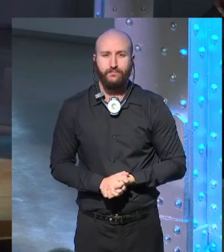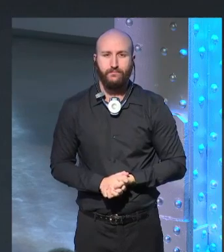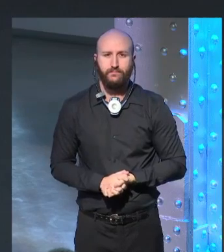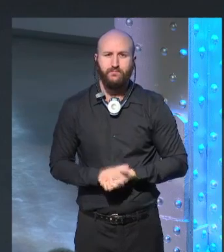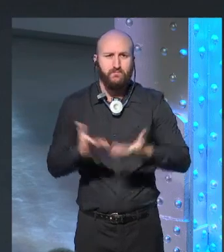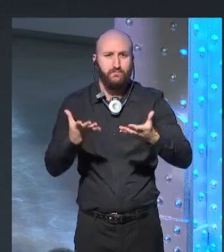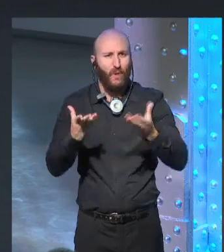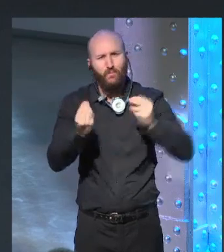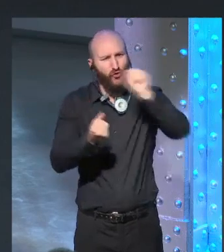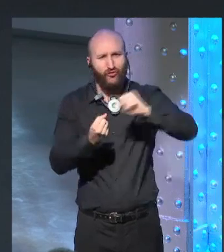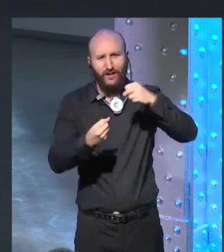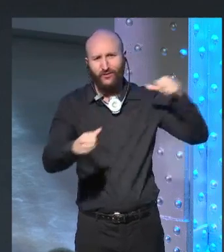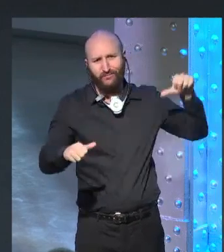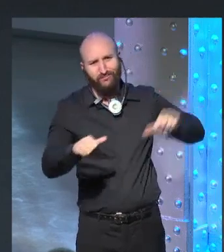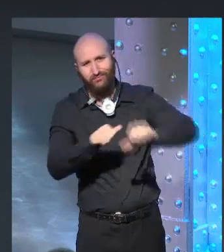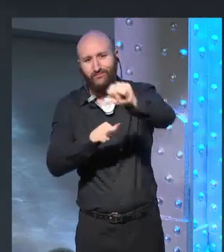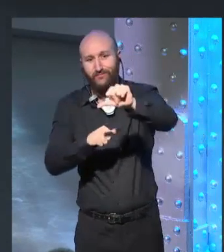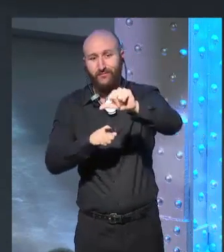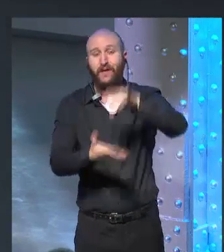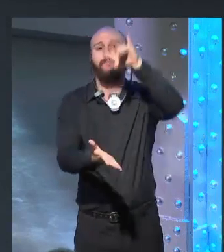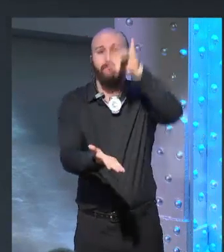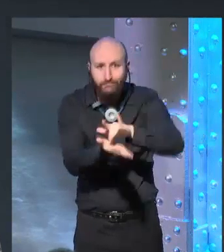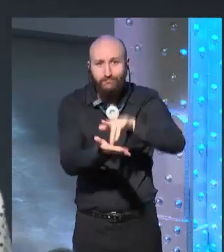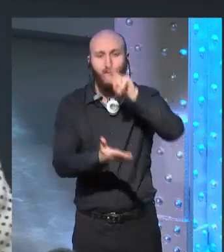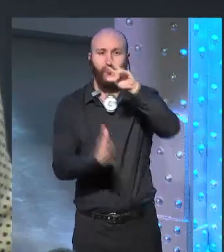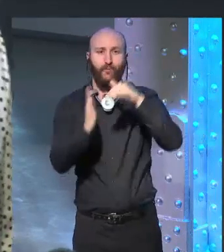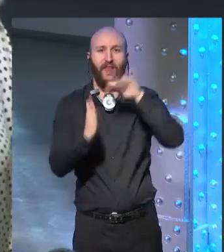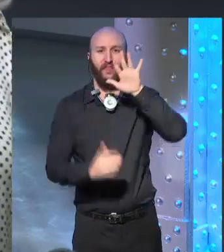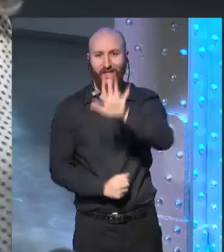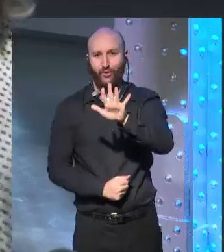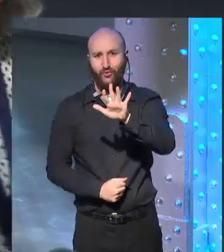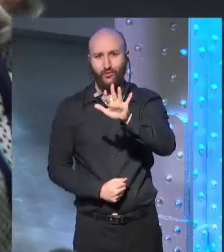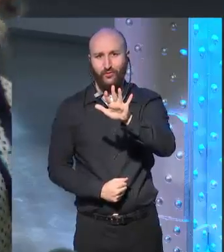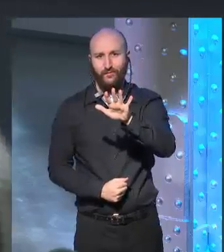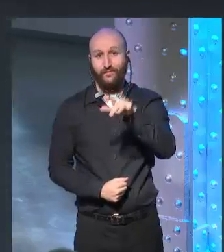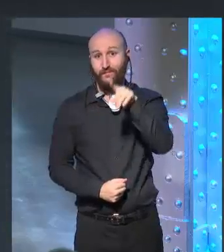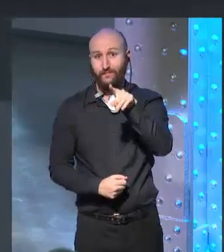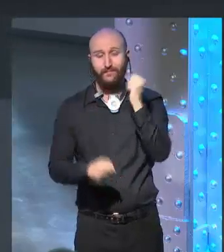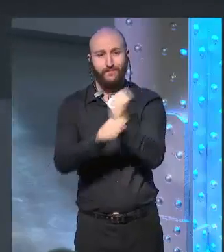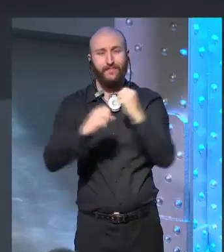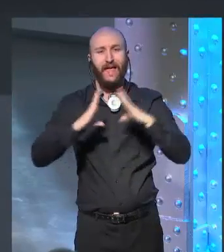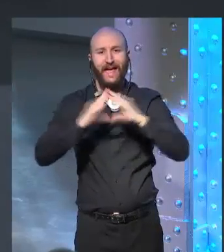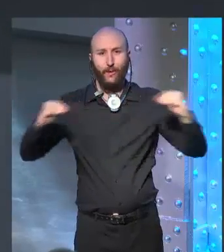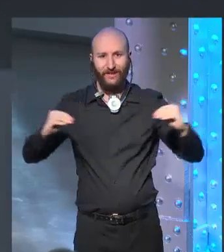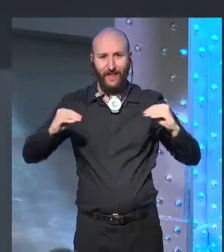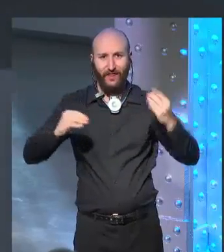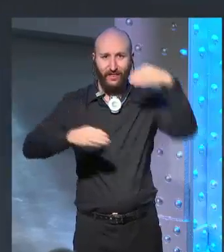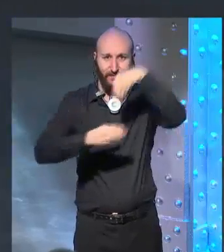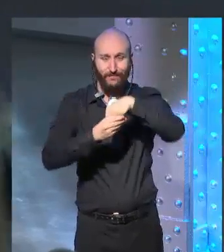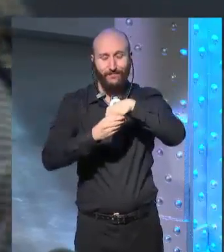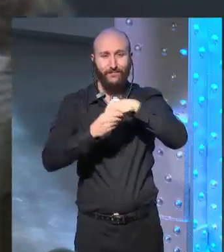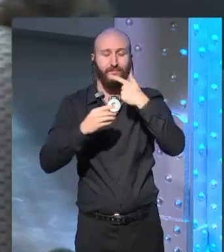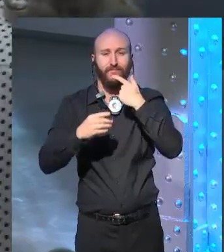unos muchos años, hasta 2005, cuando trabajaba en la Universidad de St. Joseph en